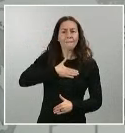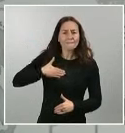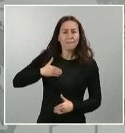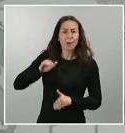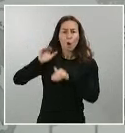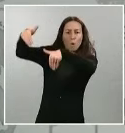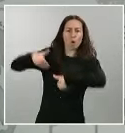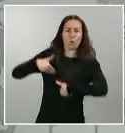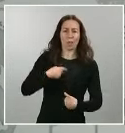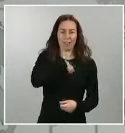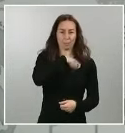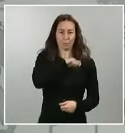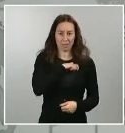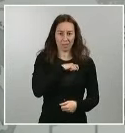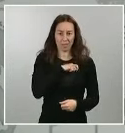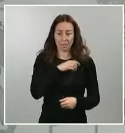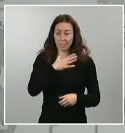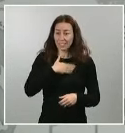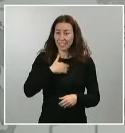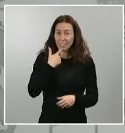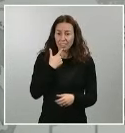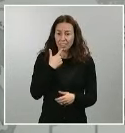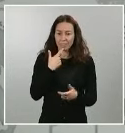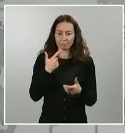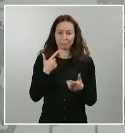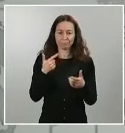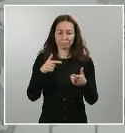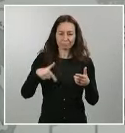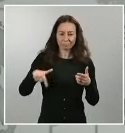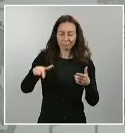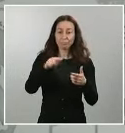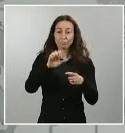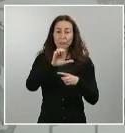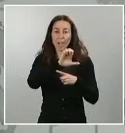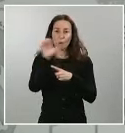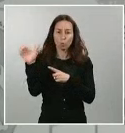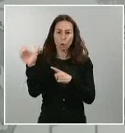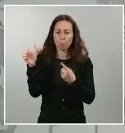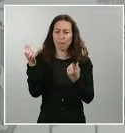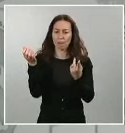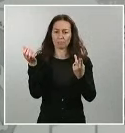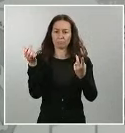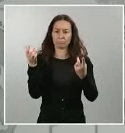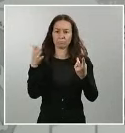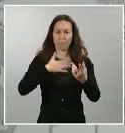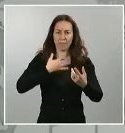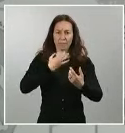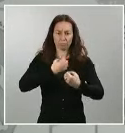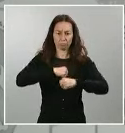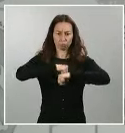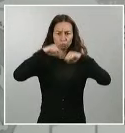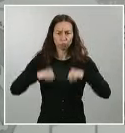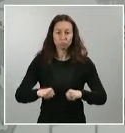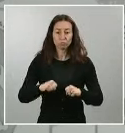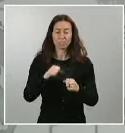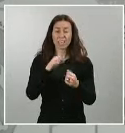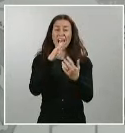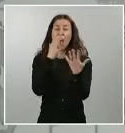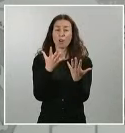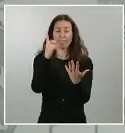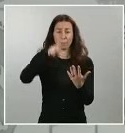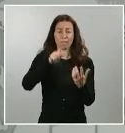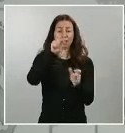conjunto de Estados miembros frente a la desestabilización que generan bulos y ciberataques en estos tiempos de zozobra, de incertidumbre y de